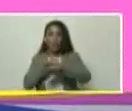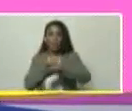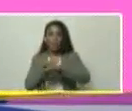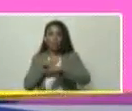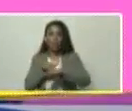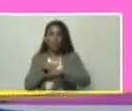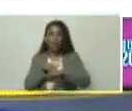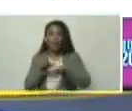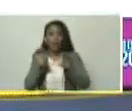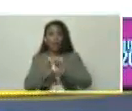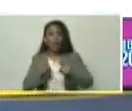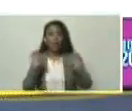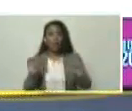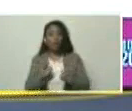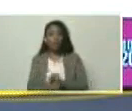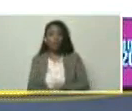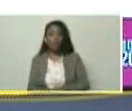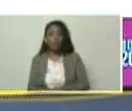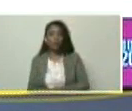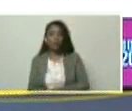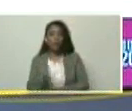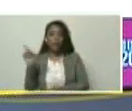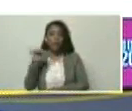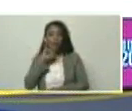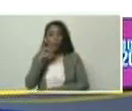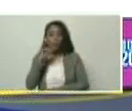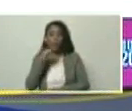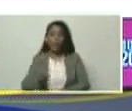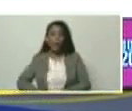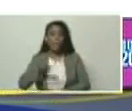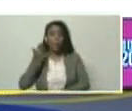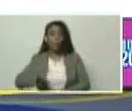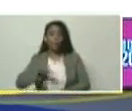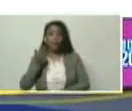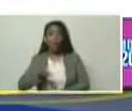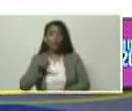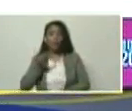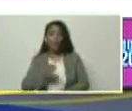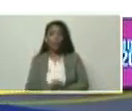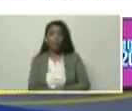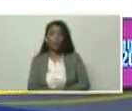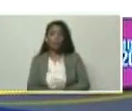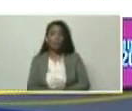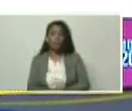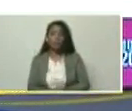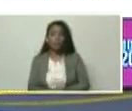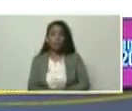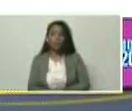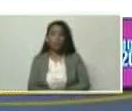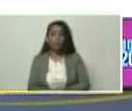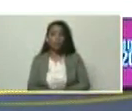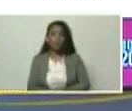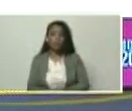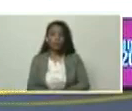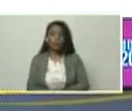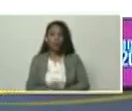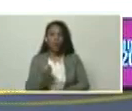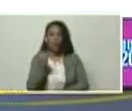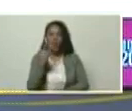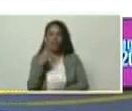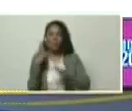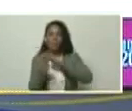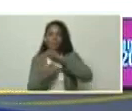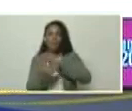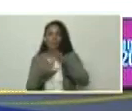Yelitze Santaella de estos datos interesantes, ¿verdad? ¿Cuántos bachilleres